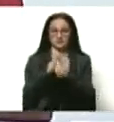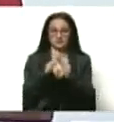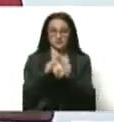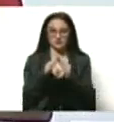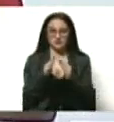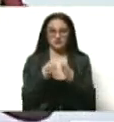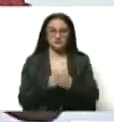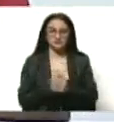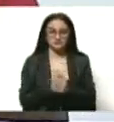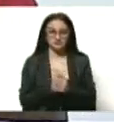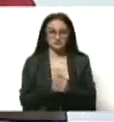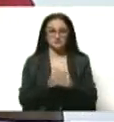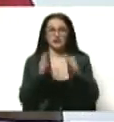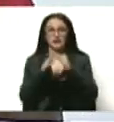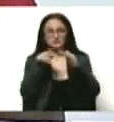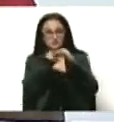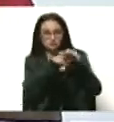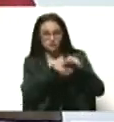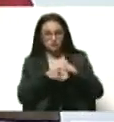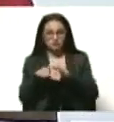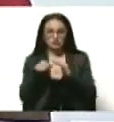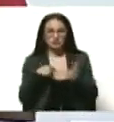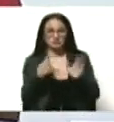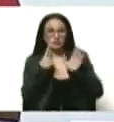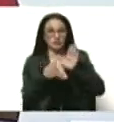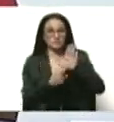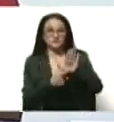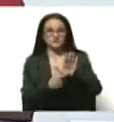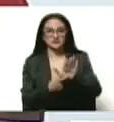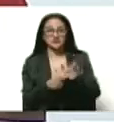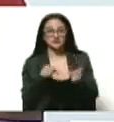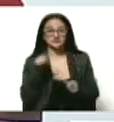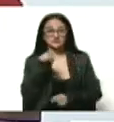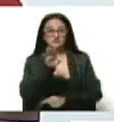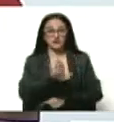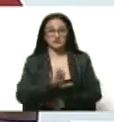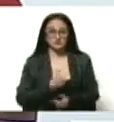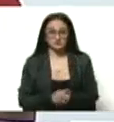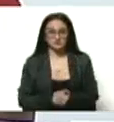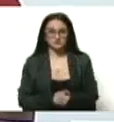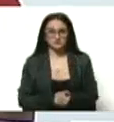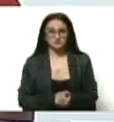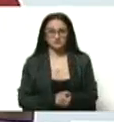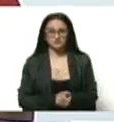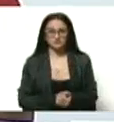y vaya a la casa, casa por casa. Mire, yo me voy a presentar. Entonces, ese es el hecho donde